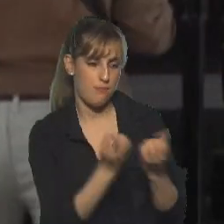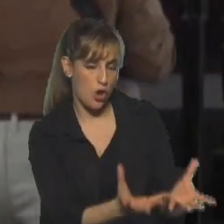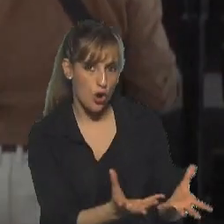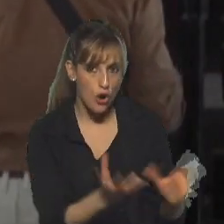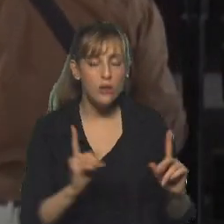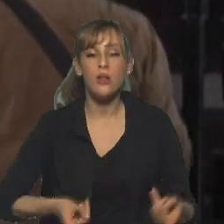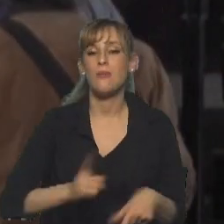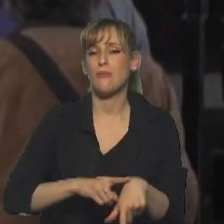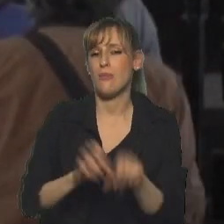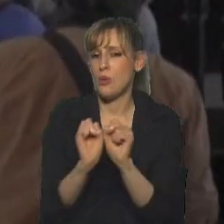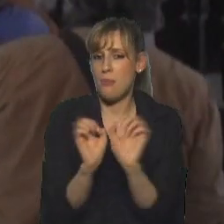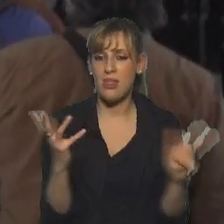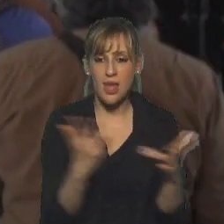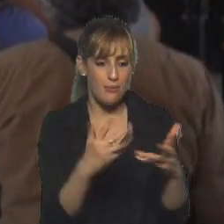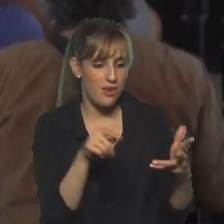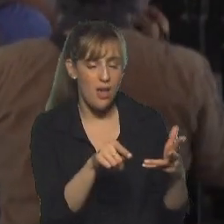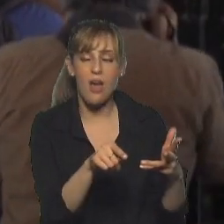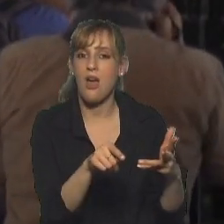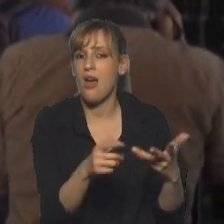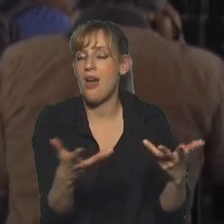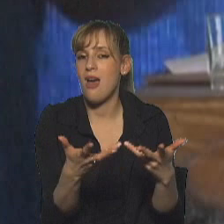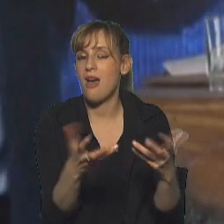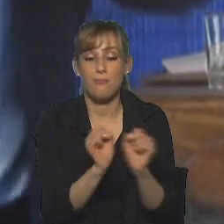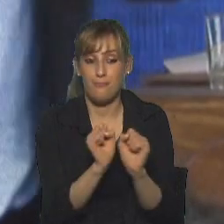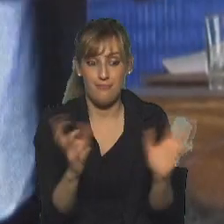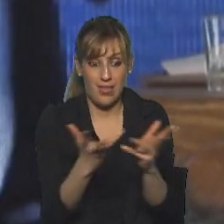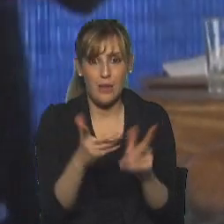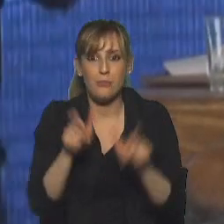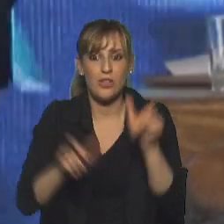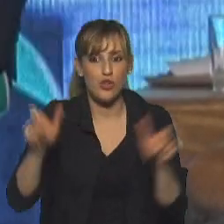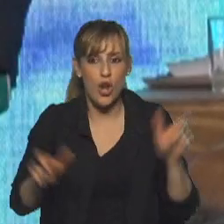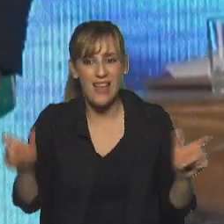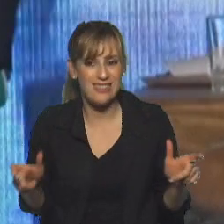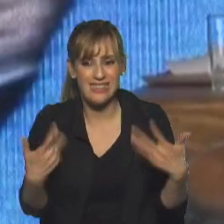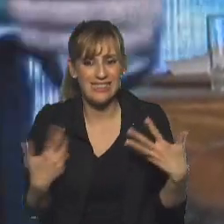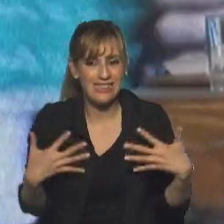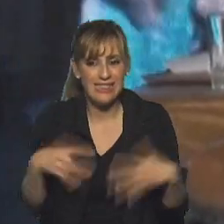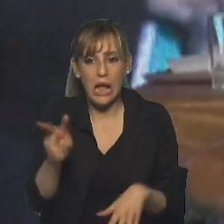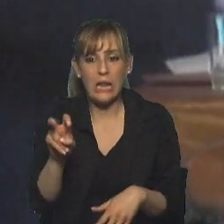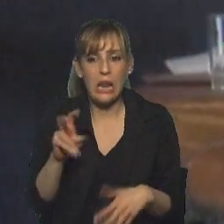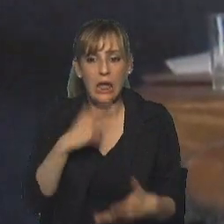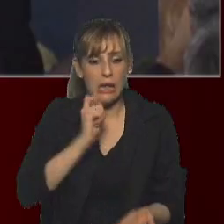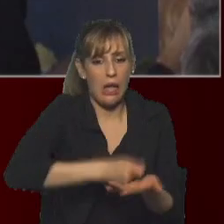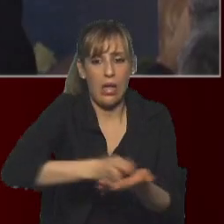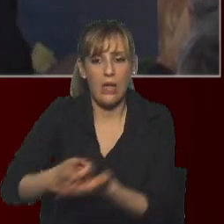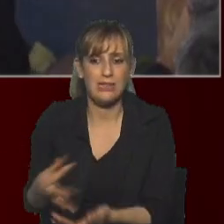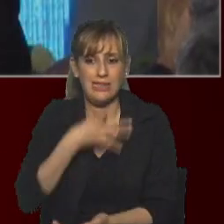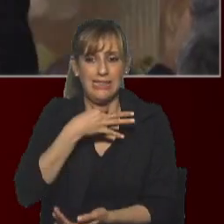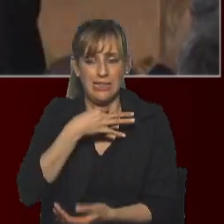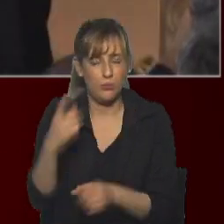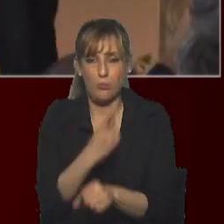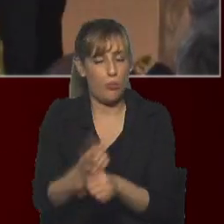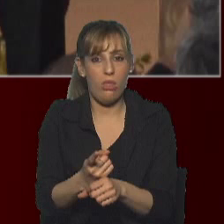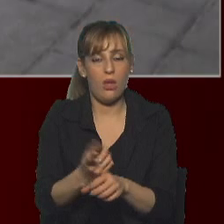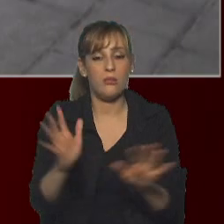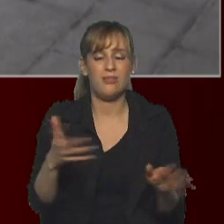mucha gente dejó de pagar los dividendos, los alquileres, ¿no? Y terminó viviendo en la calle. Hoy día la